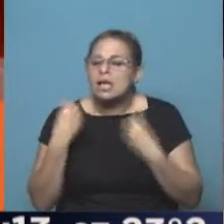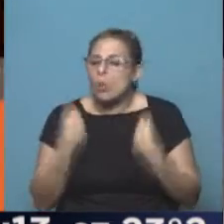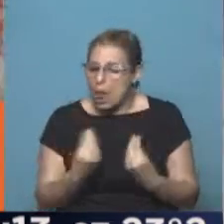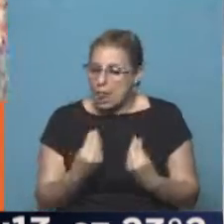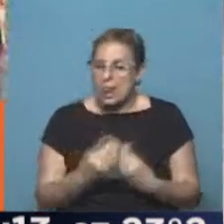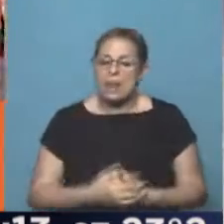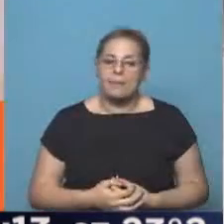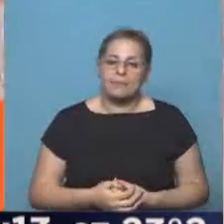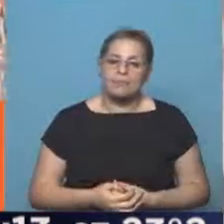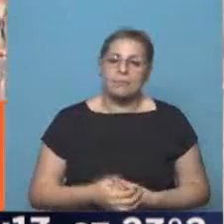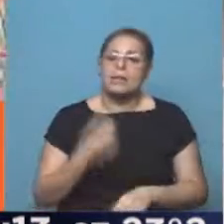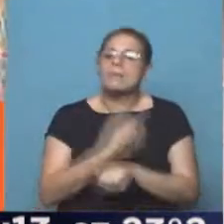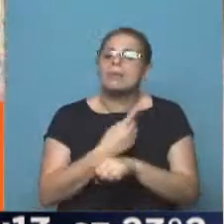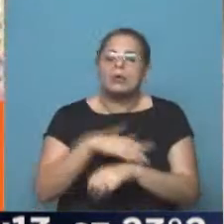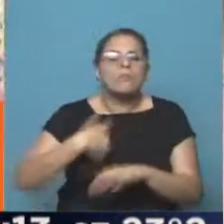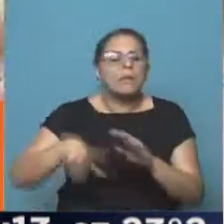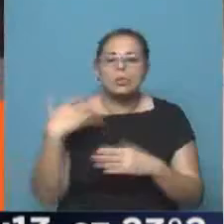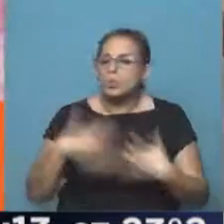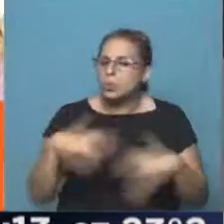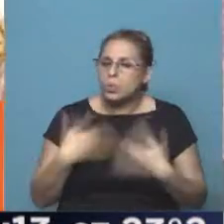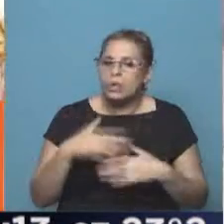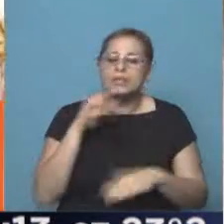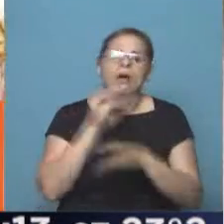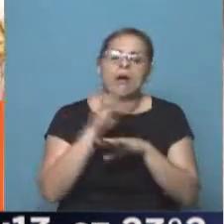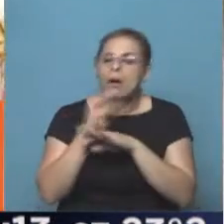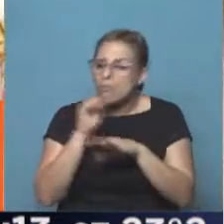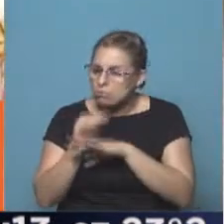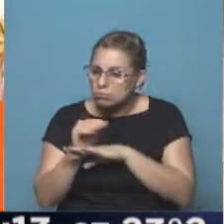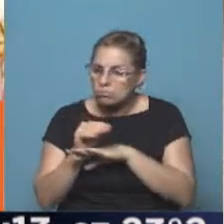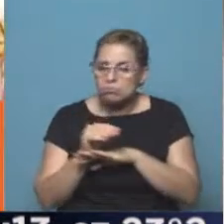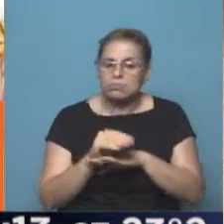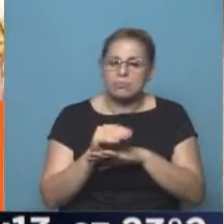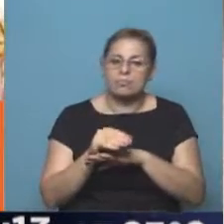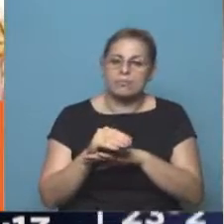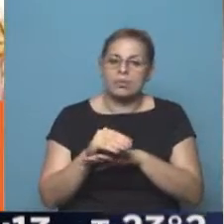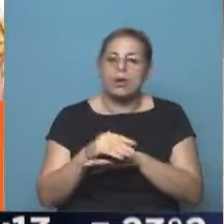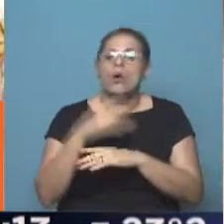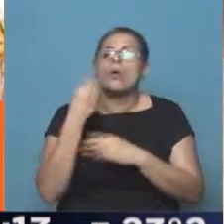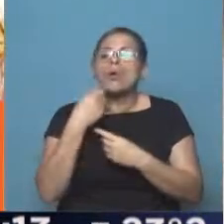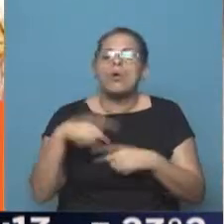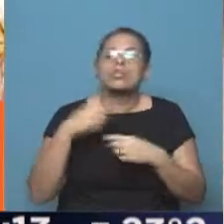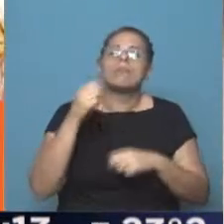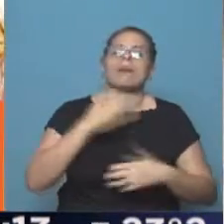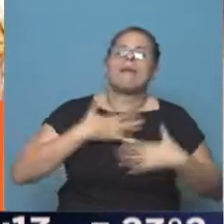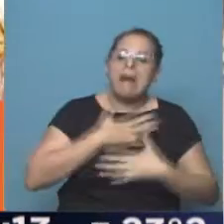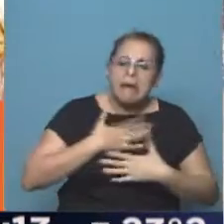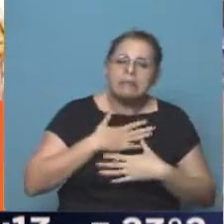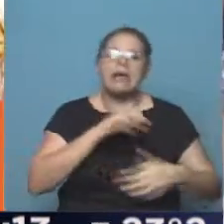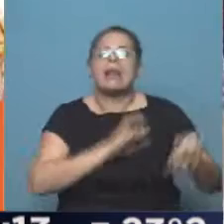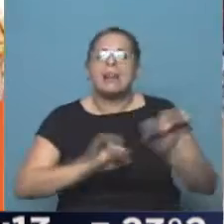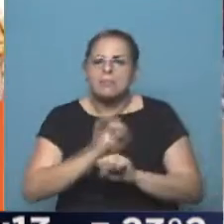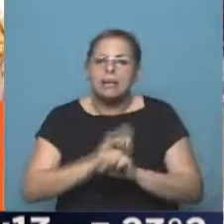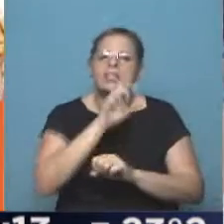siempre es lo urgente, lo perecedero, el alimento, el artículo de higiene y limpieza, el repelente